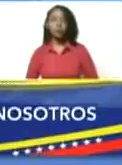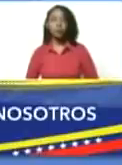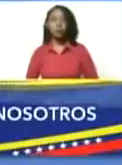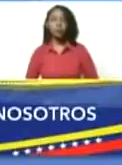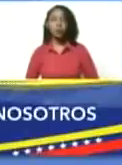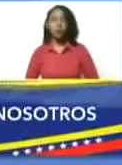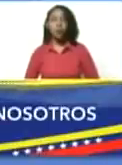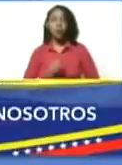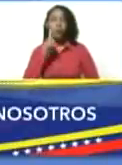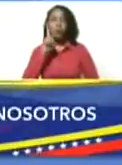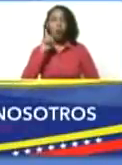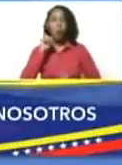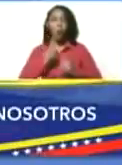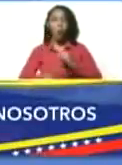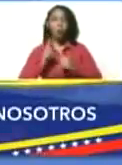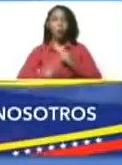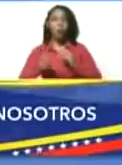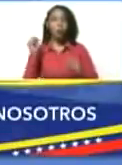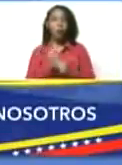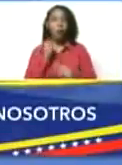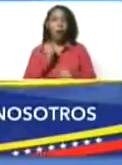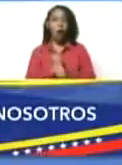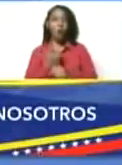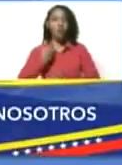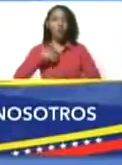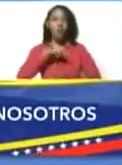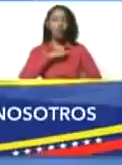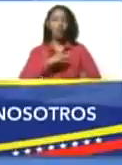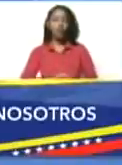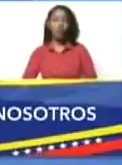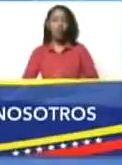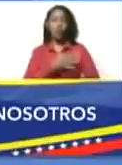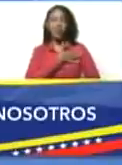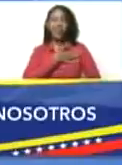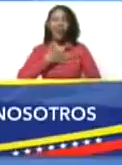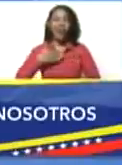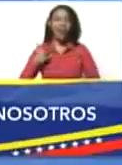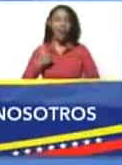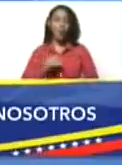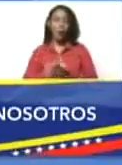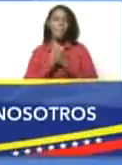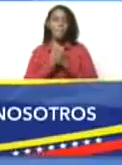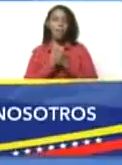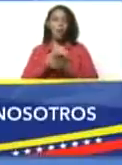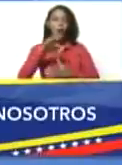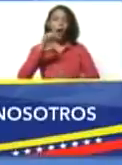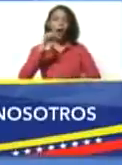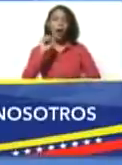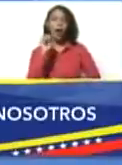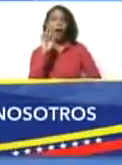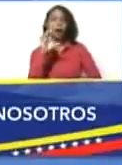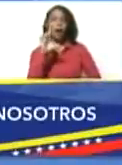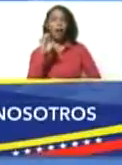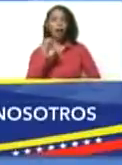uno de los últimos trabajos de nuestro querido Nearle,